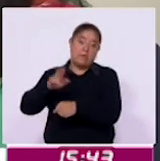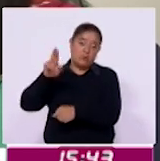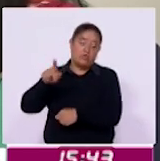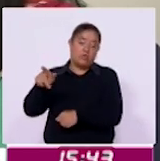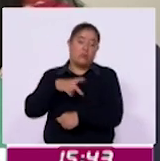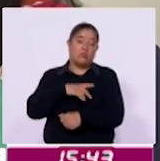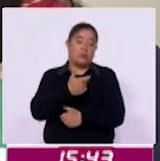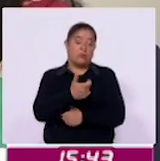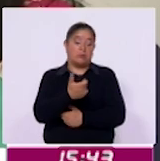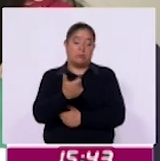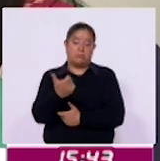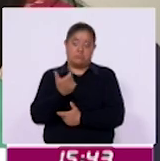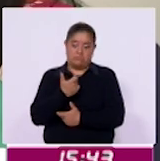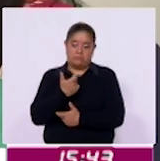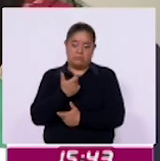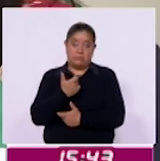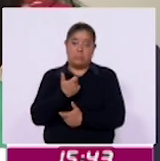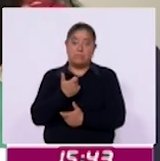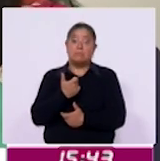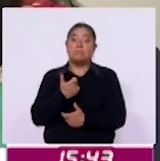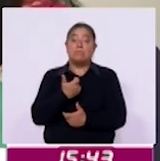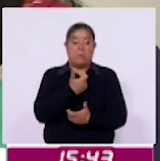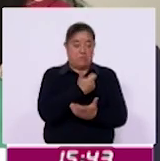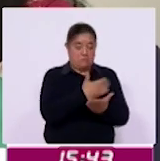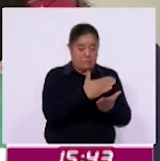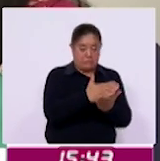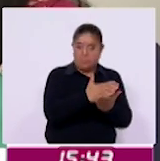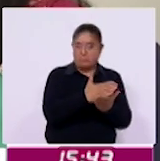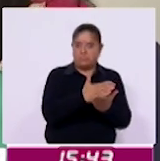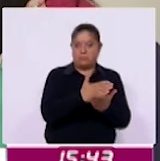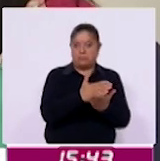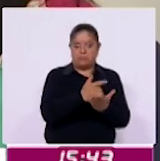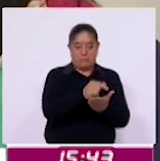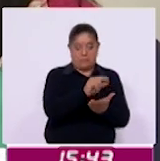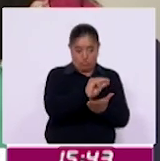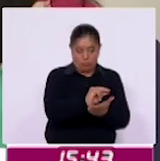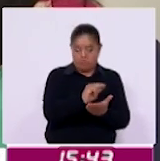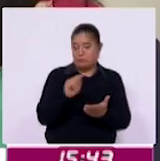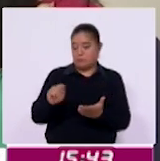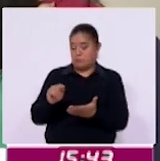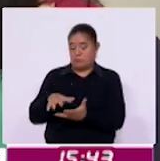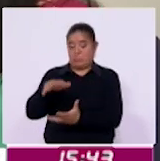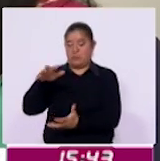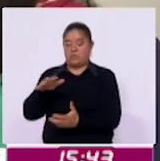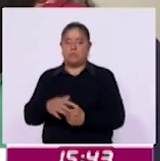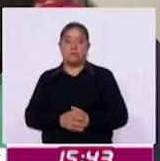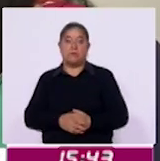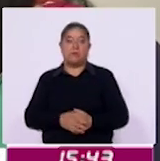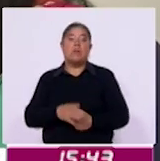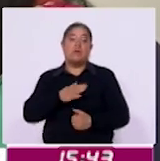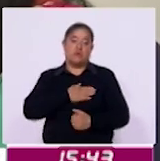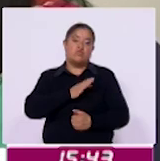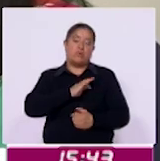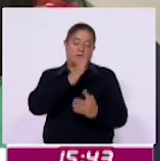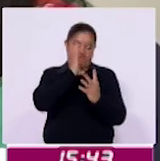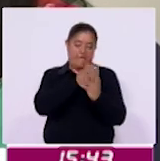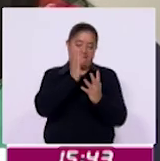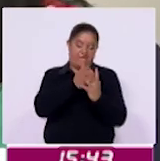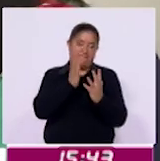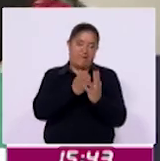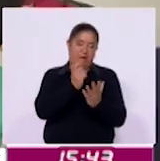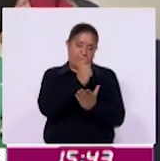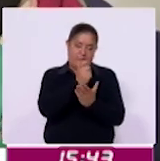que nos permitan poder diversificar y tener pues un control y una salud